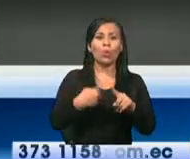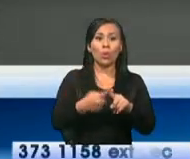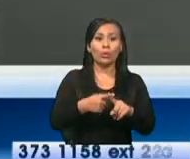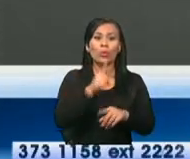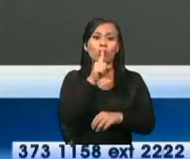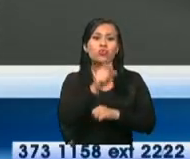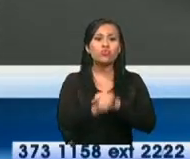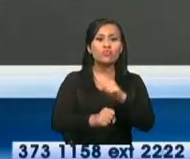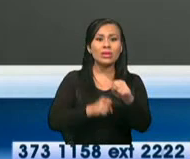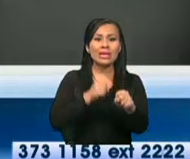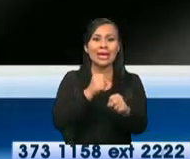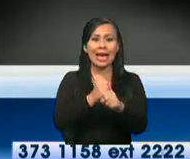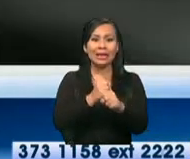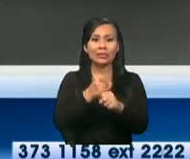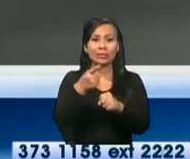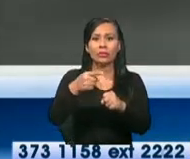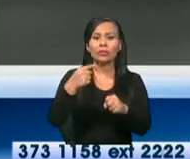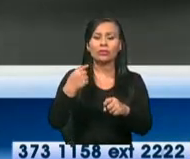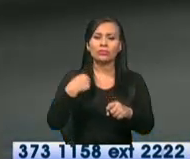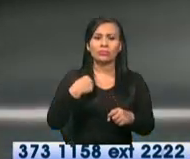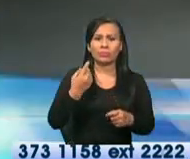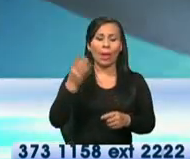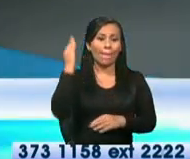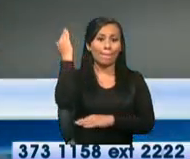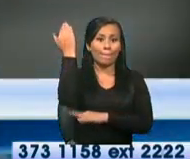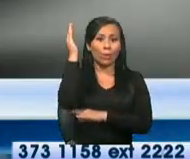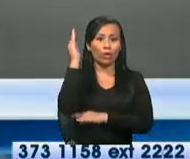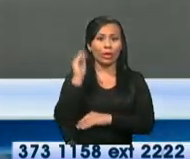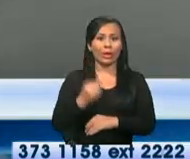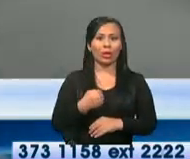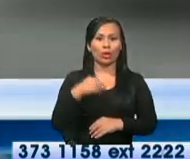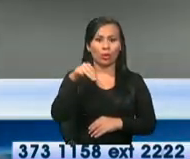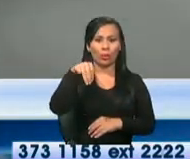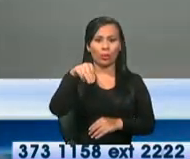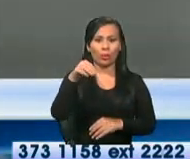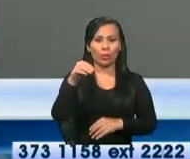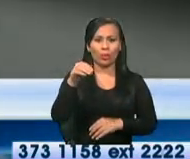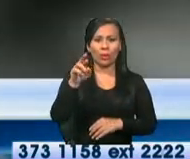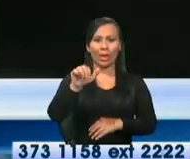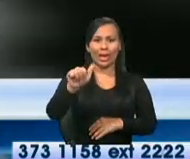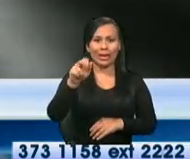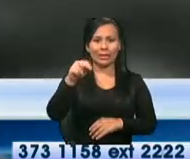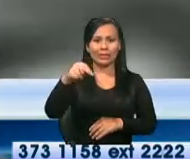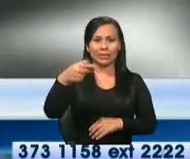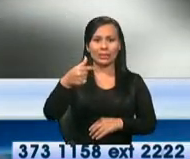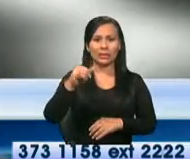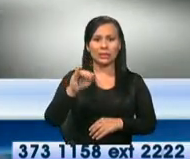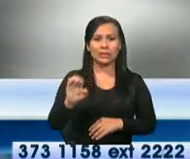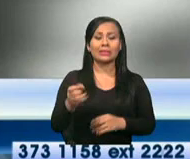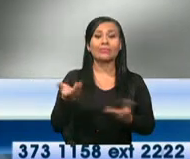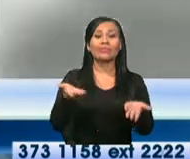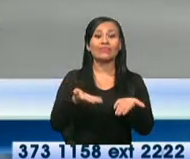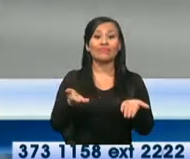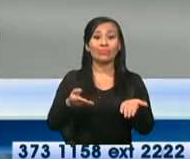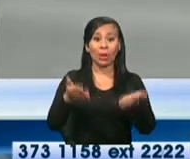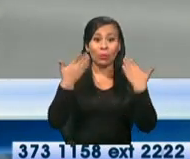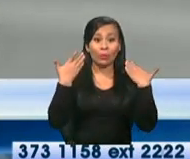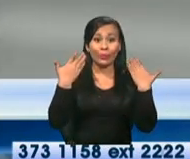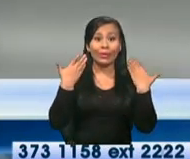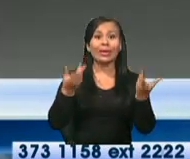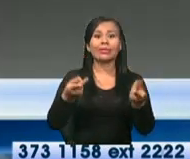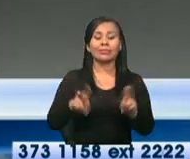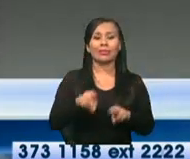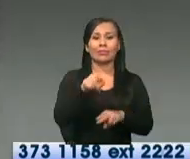cumpleaños se volvió un infierno para la modelo Angie Silva en la zona rosa de Guayaquil. En este caso se vincularon a